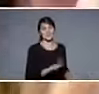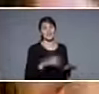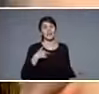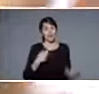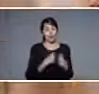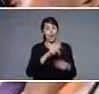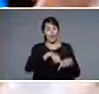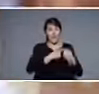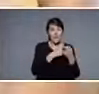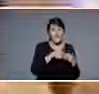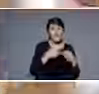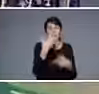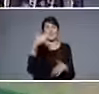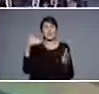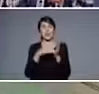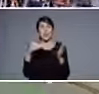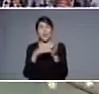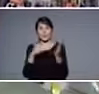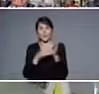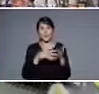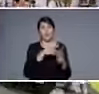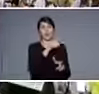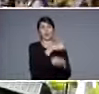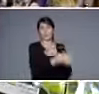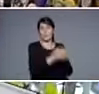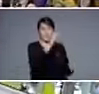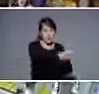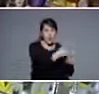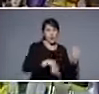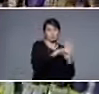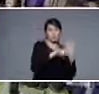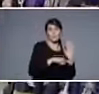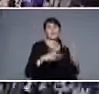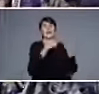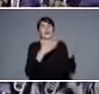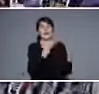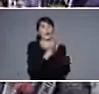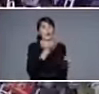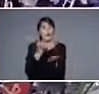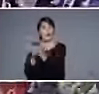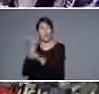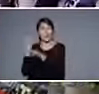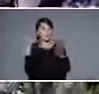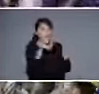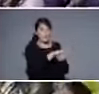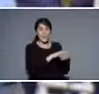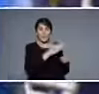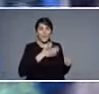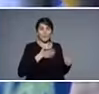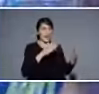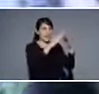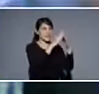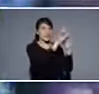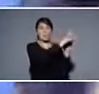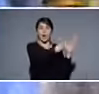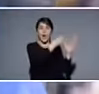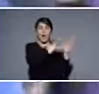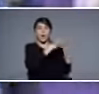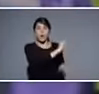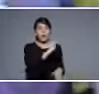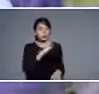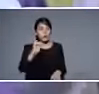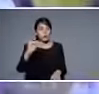familia en el desempleo y pidiendo casa, y si vas por mi barrio me toca los huevos cuando estoy cerrada, y el